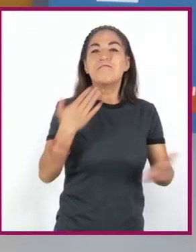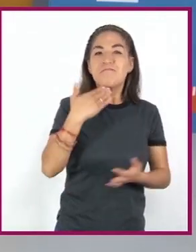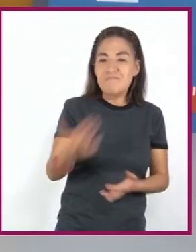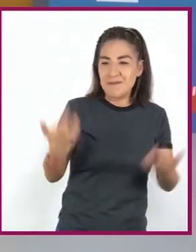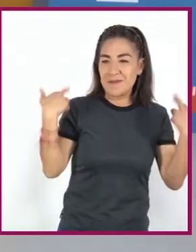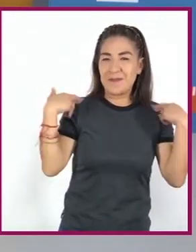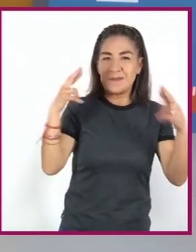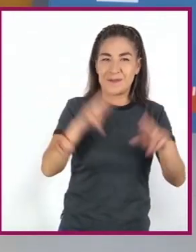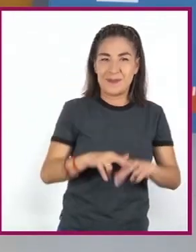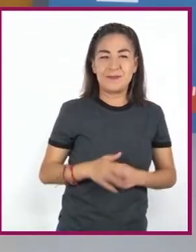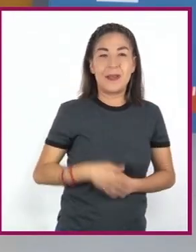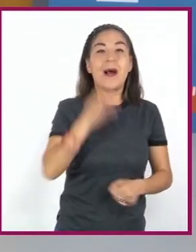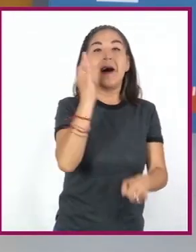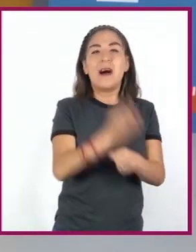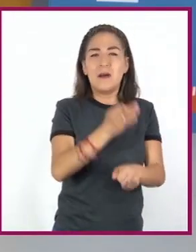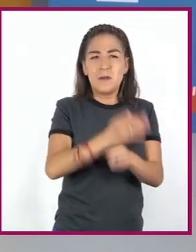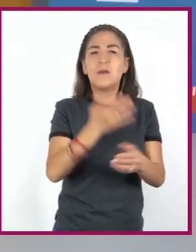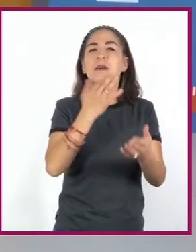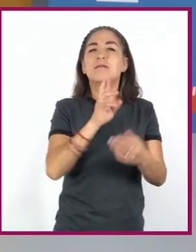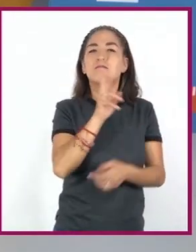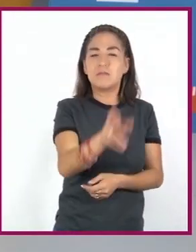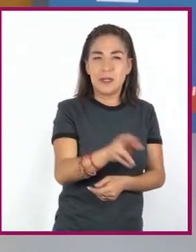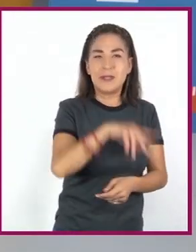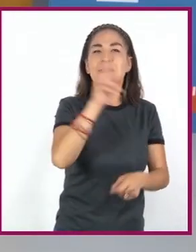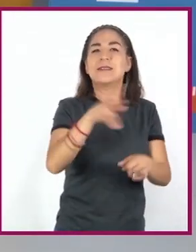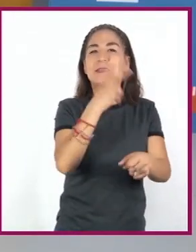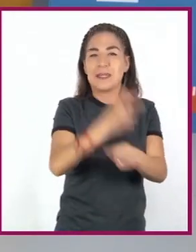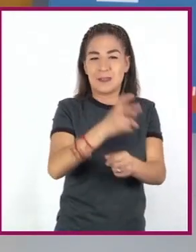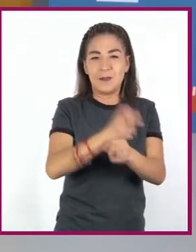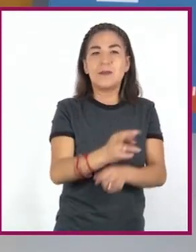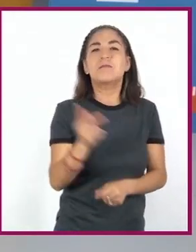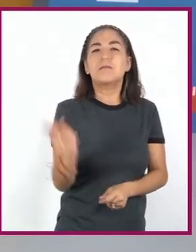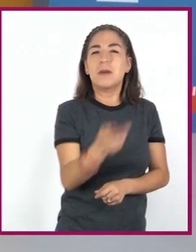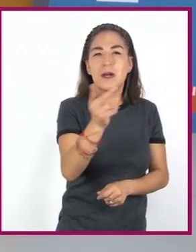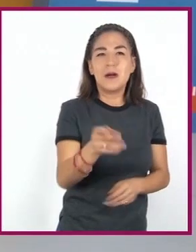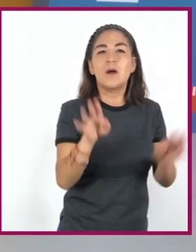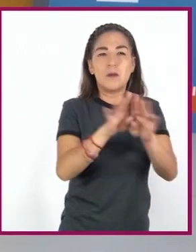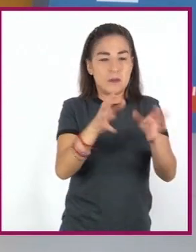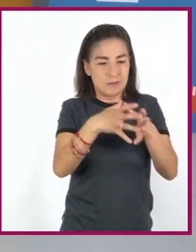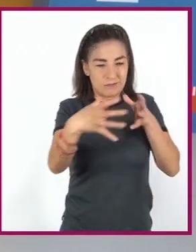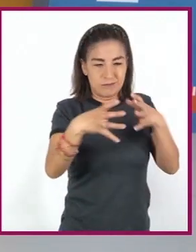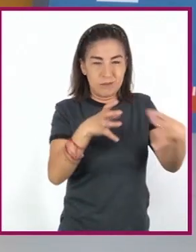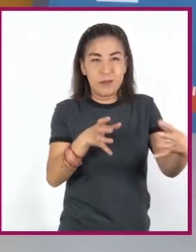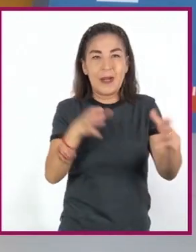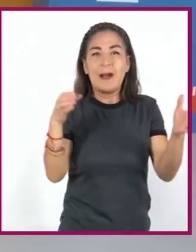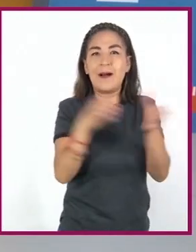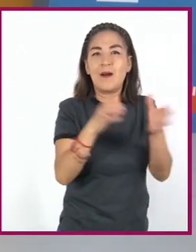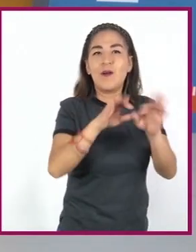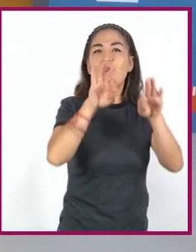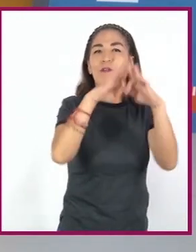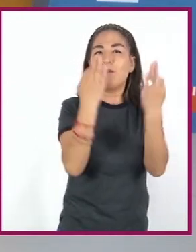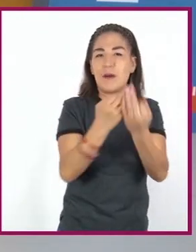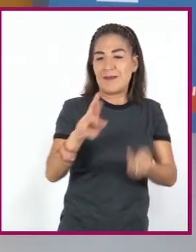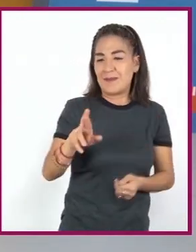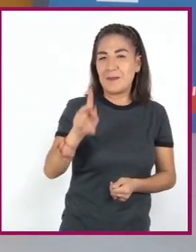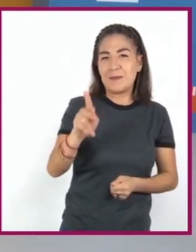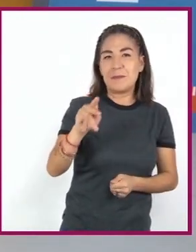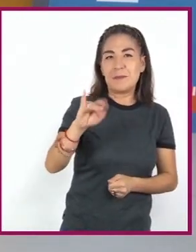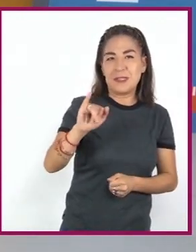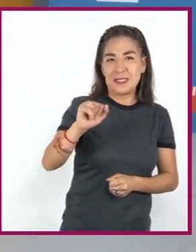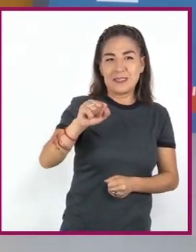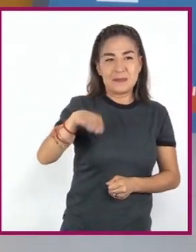bien, maestra. Ahora respondamos la segunda pregunta sobre el volumen de la caja con forma de prisma